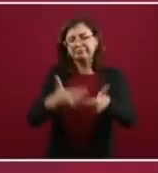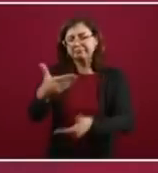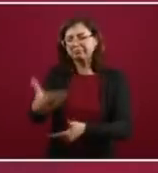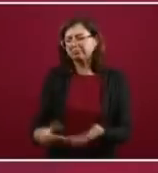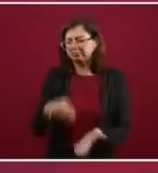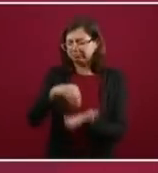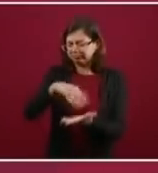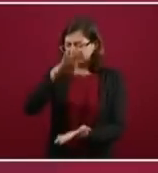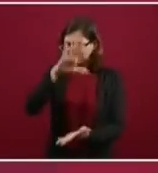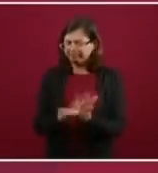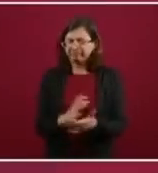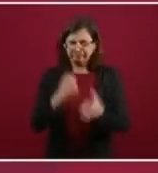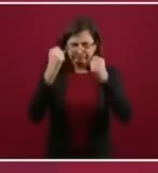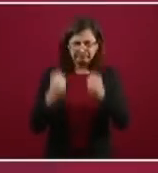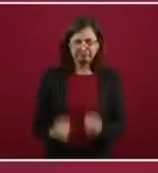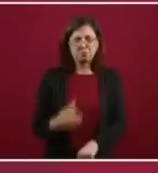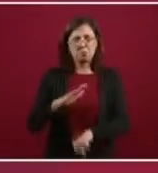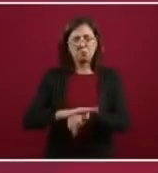bases nuevas